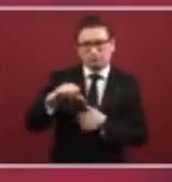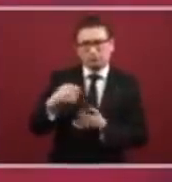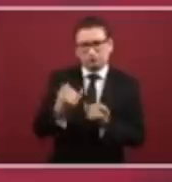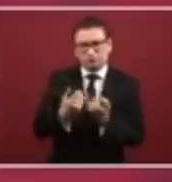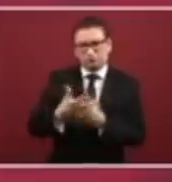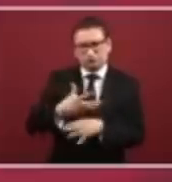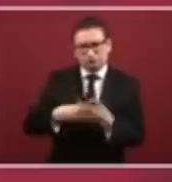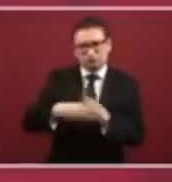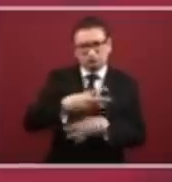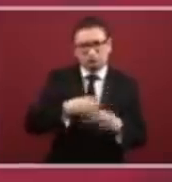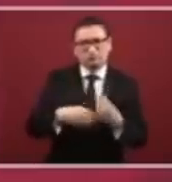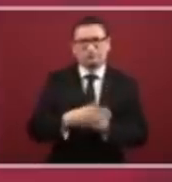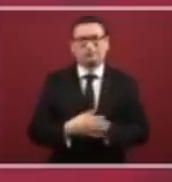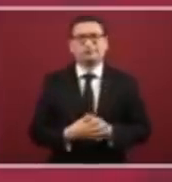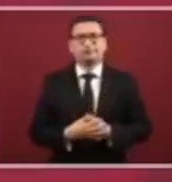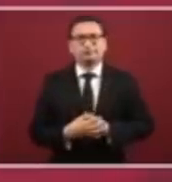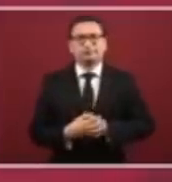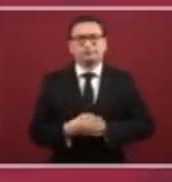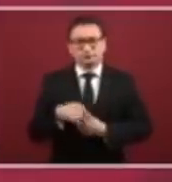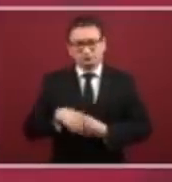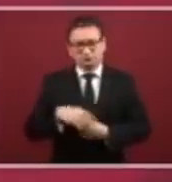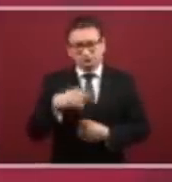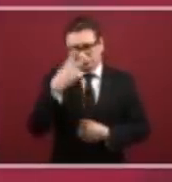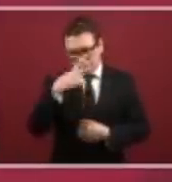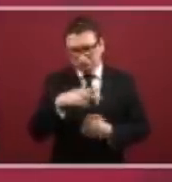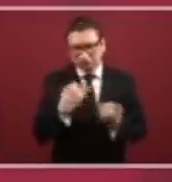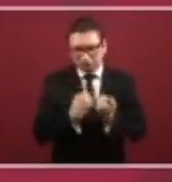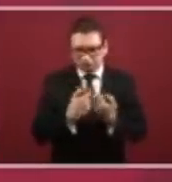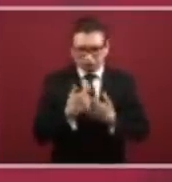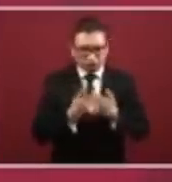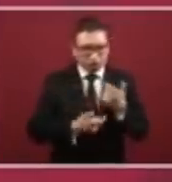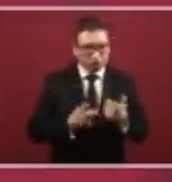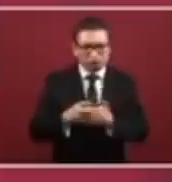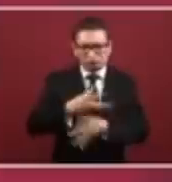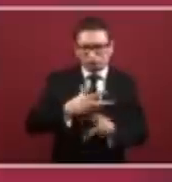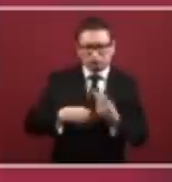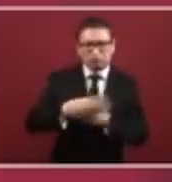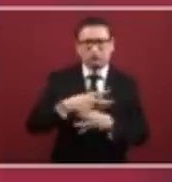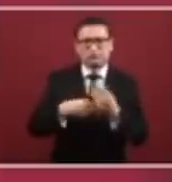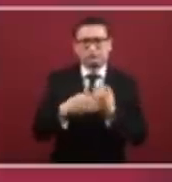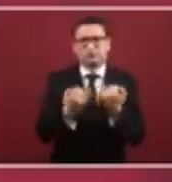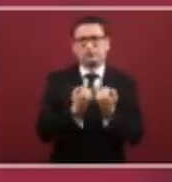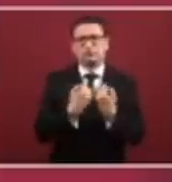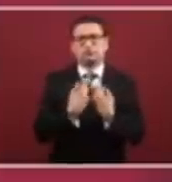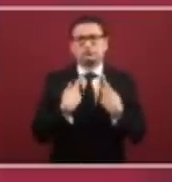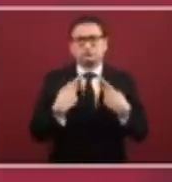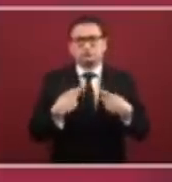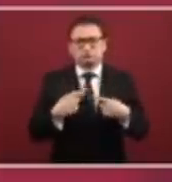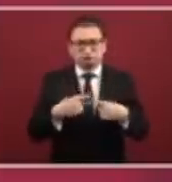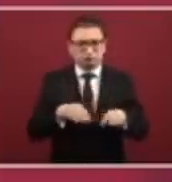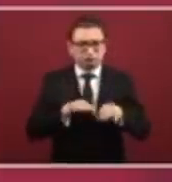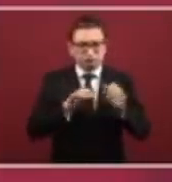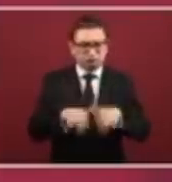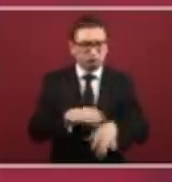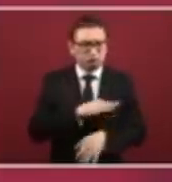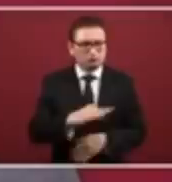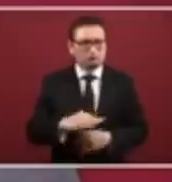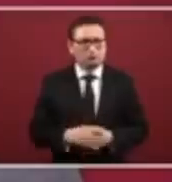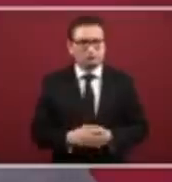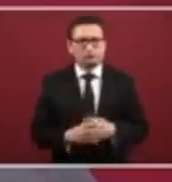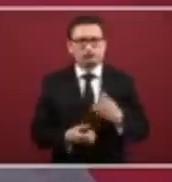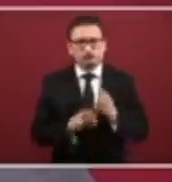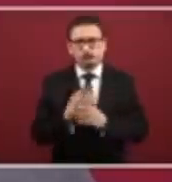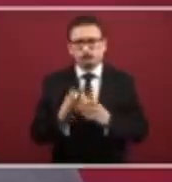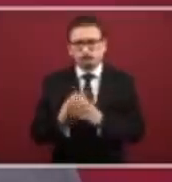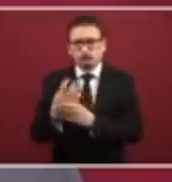tengamos inversión en el país y crear empleos. Esa es